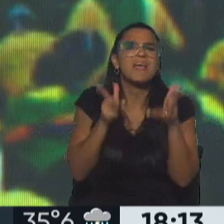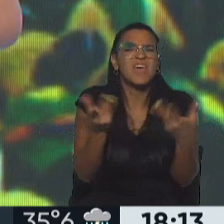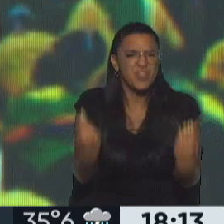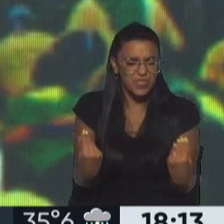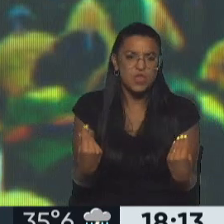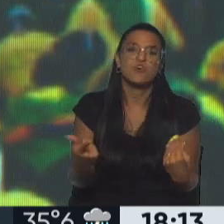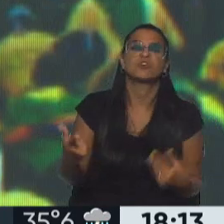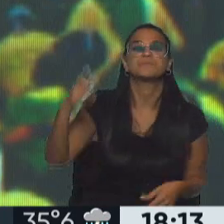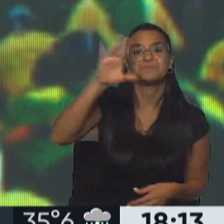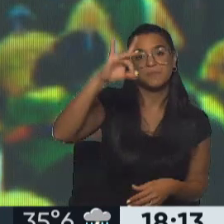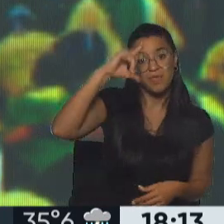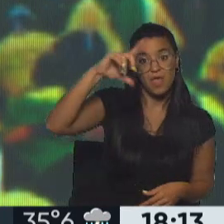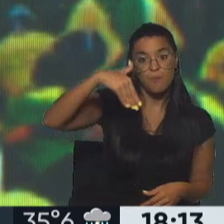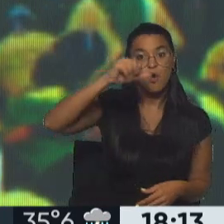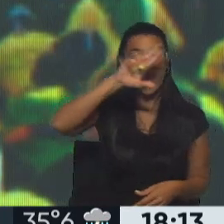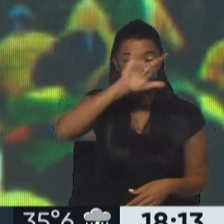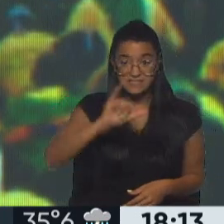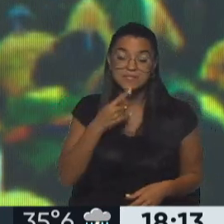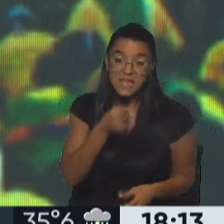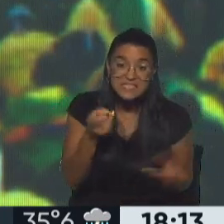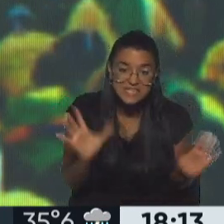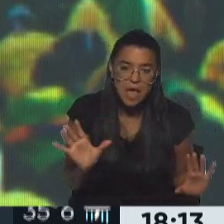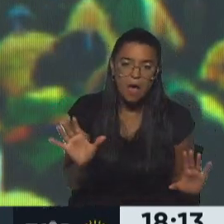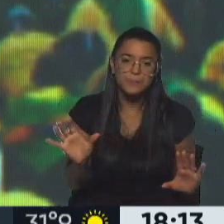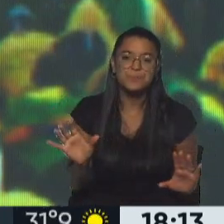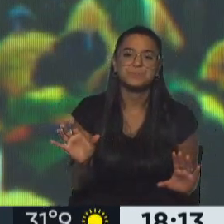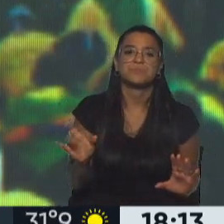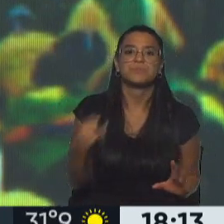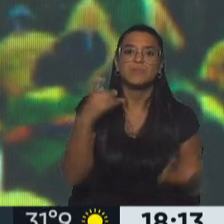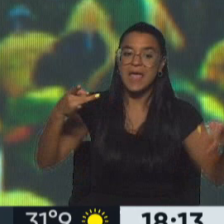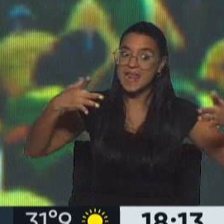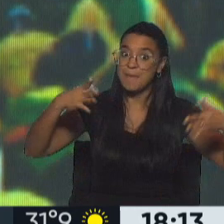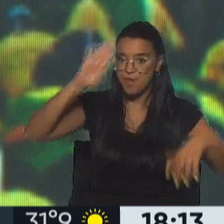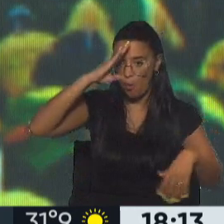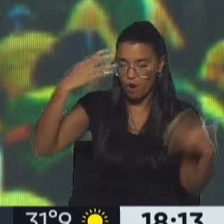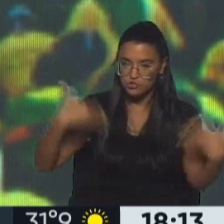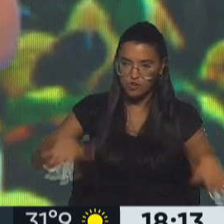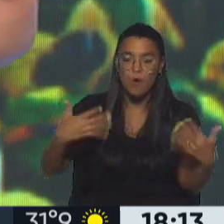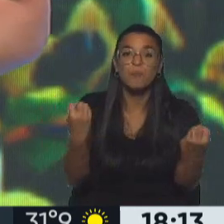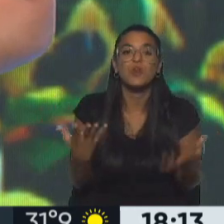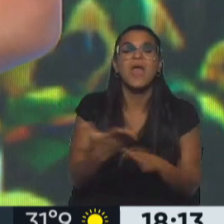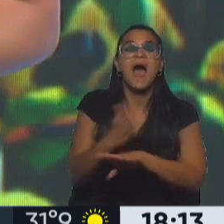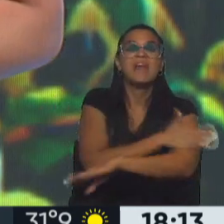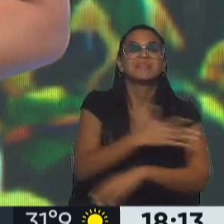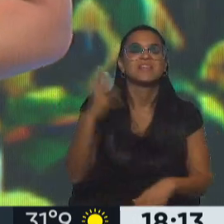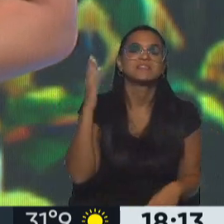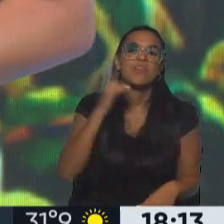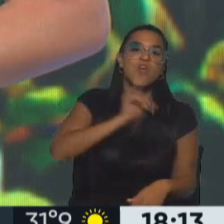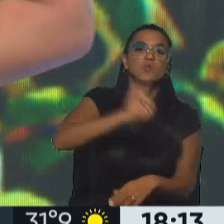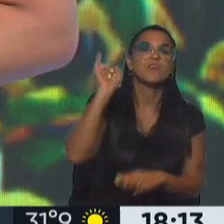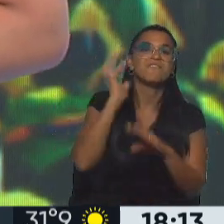recién Alexander de Morales que les decía fue el gran enemigo de bolsonaro sobre todo por las denuncias de fraude que